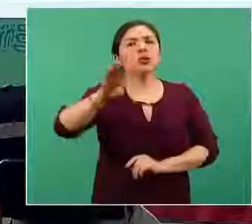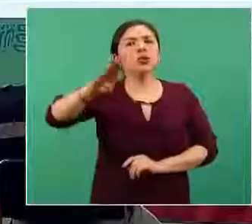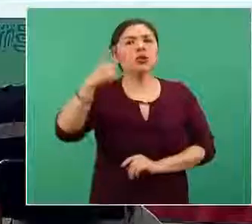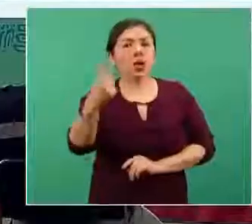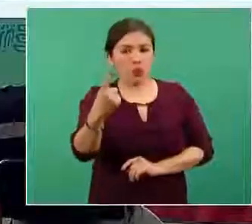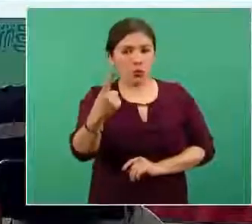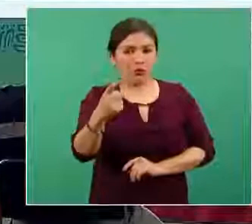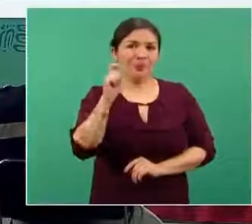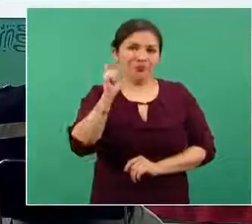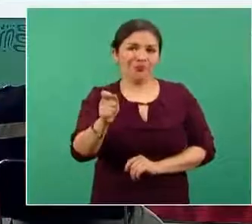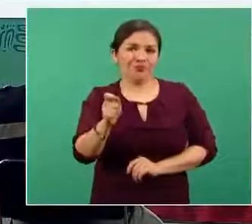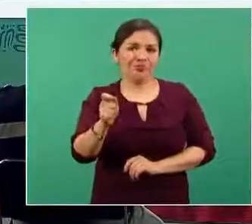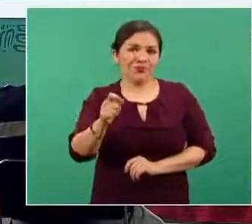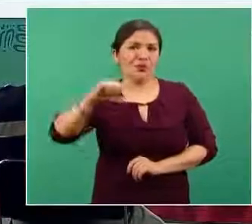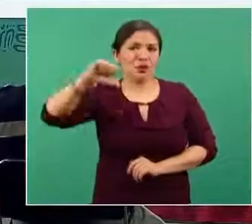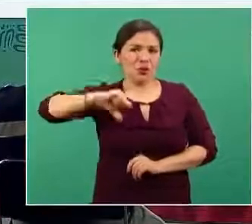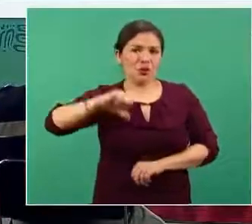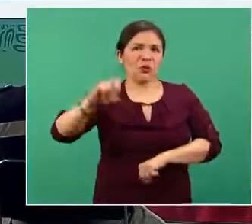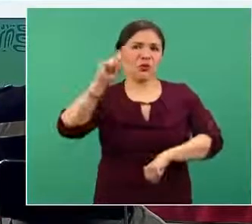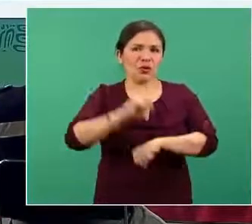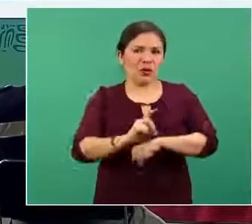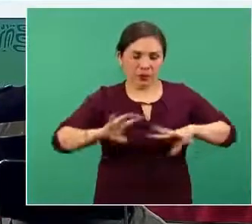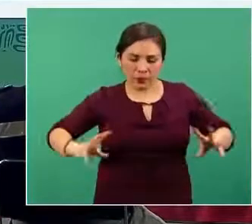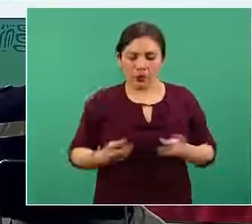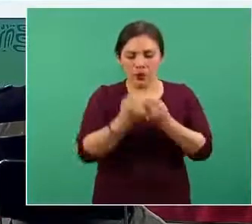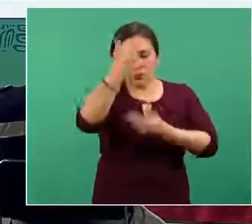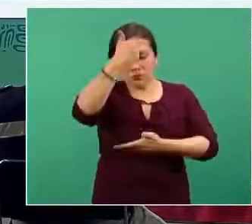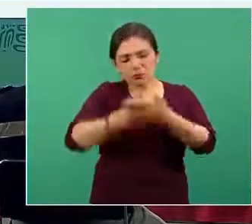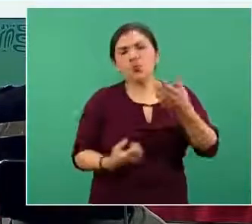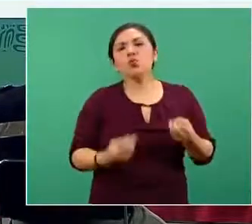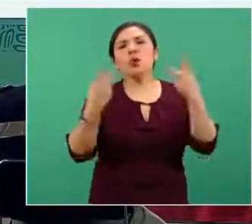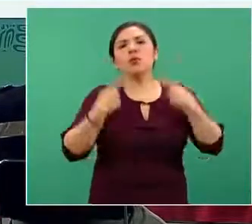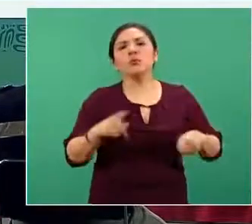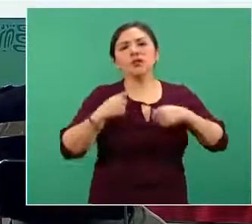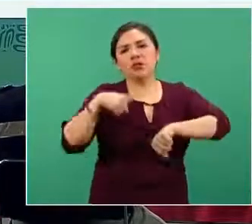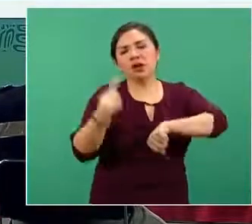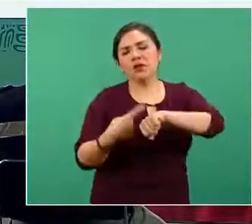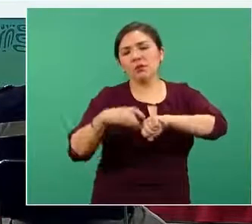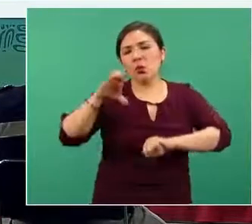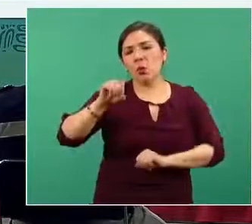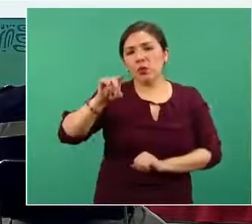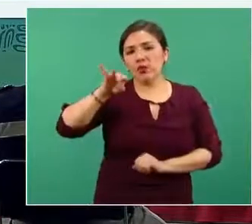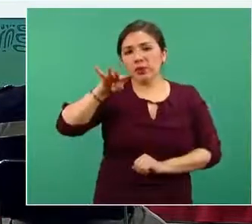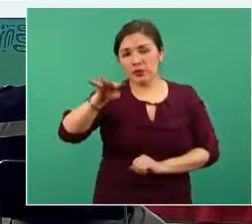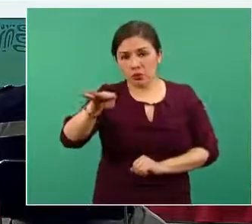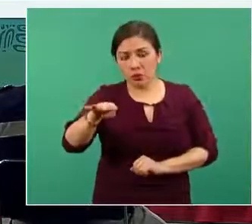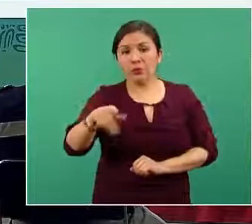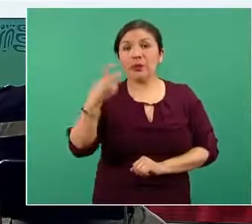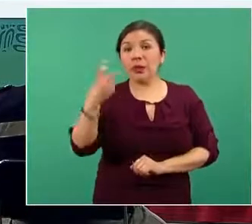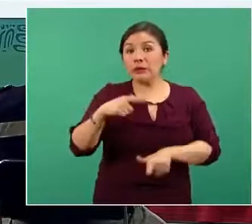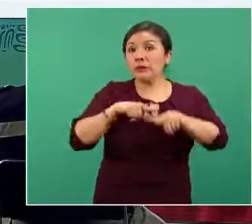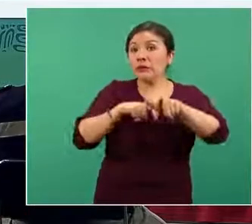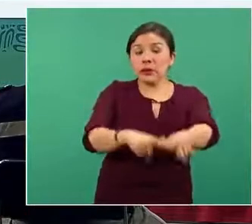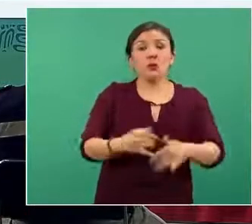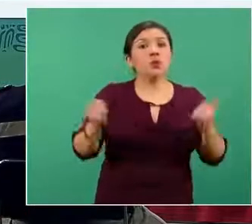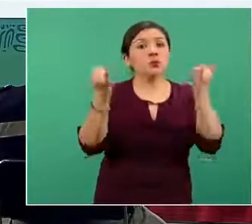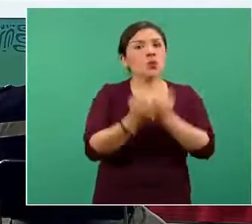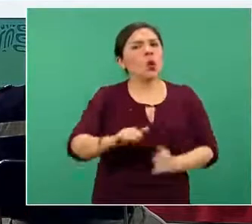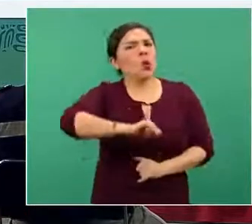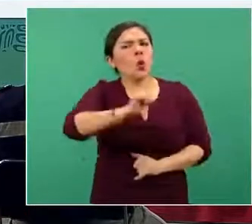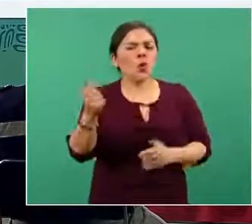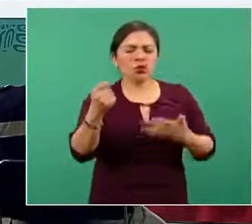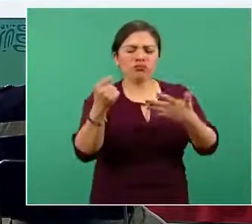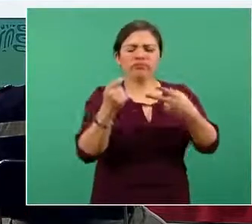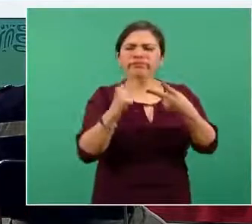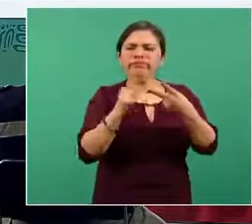2.397.991, que sería justo la actualización de casos estimados de COVID-19 para el día de hoy. Se mantiene también otro indicador